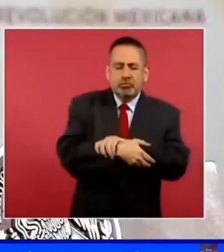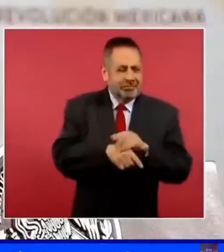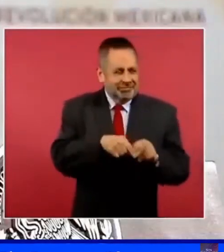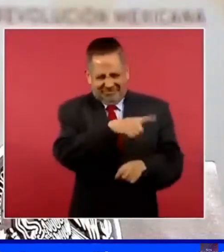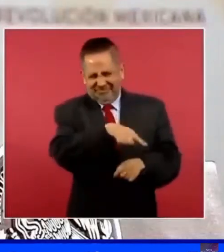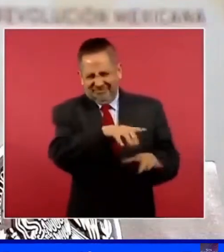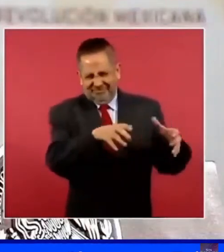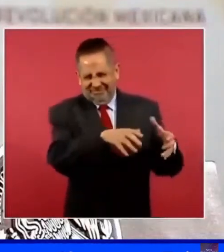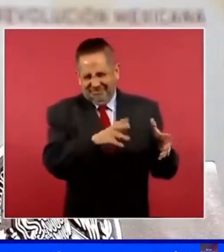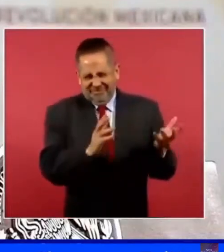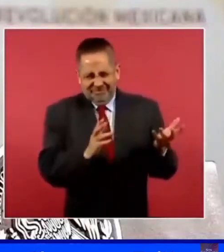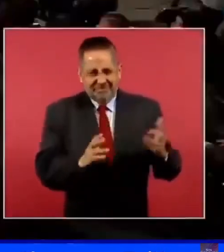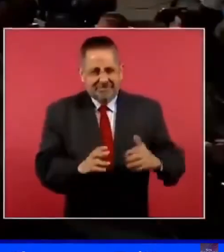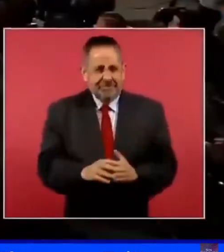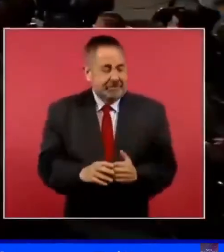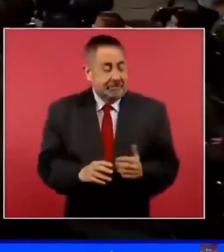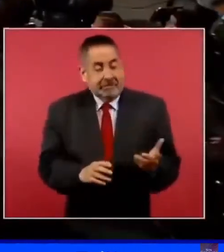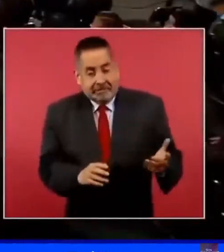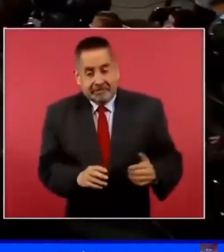A lo mejor